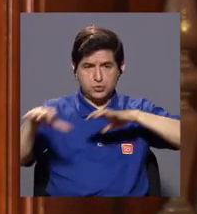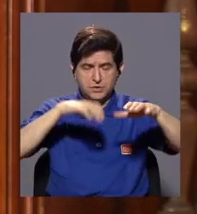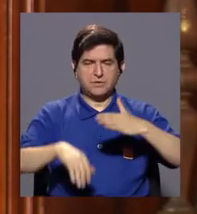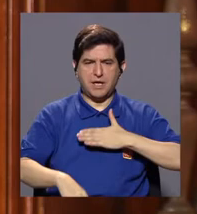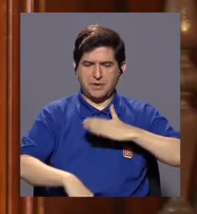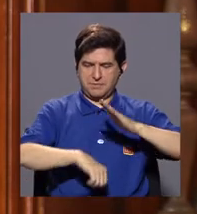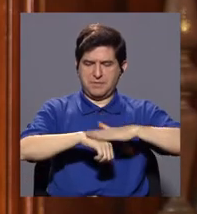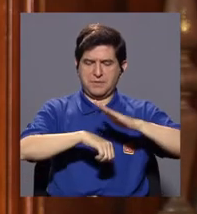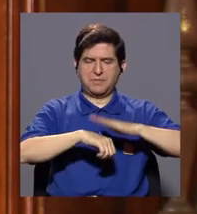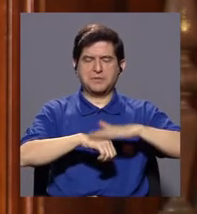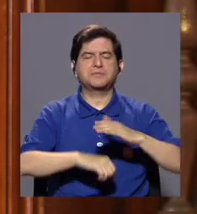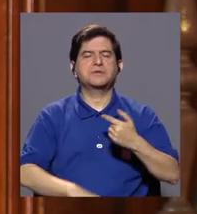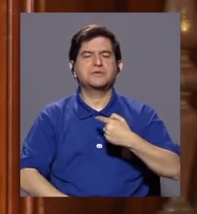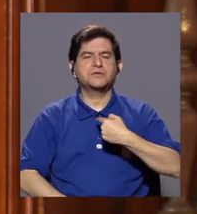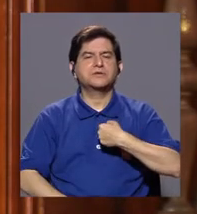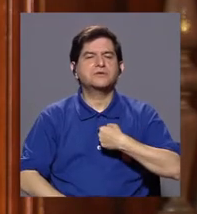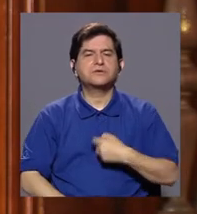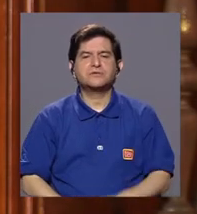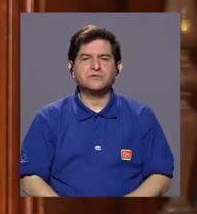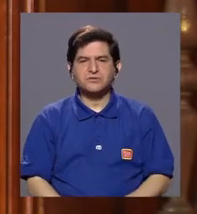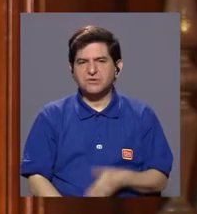y déjenme a mí con